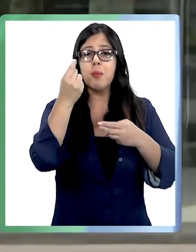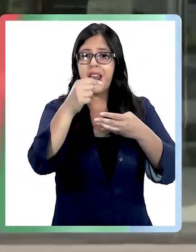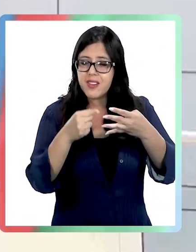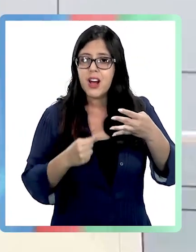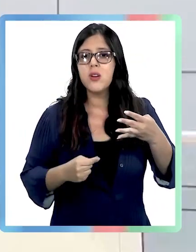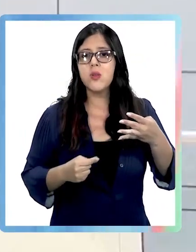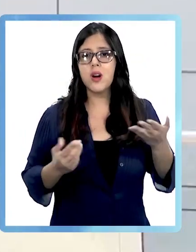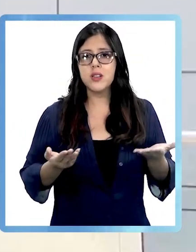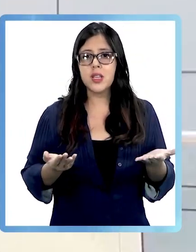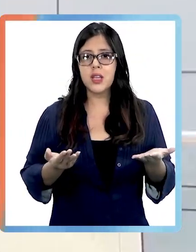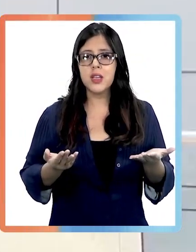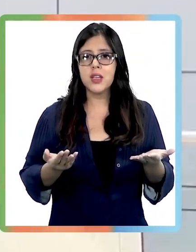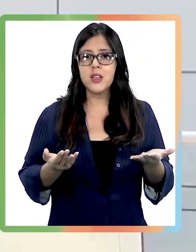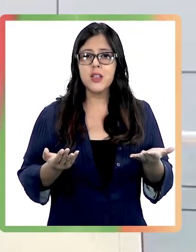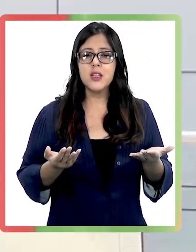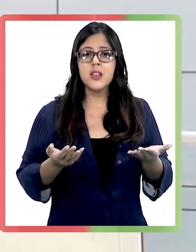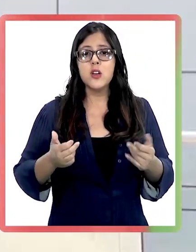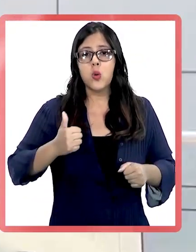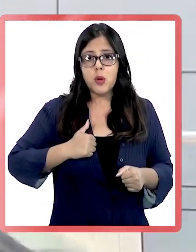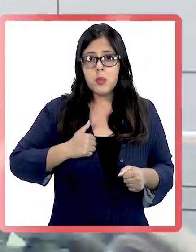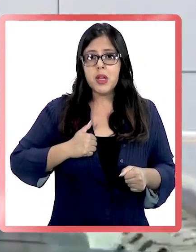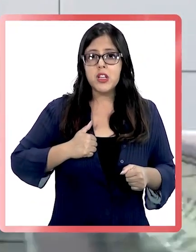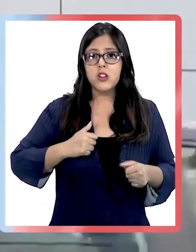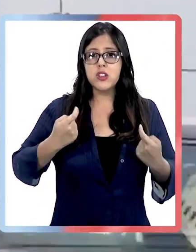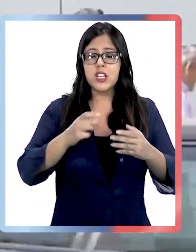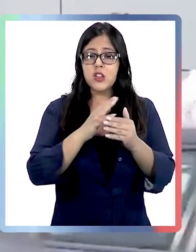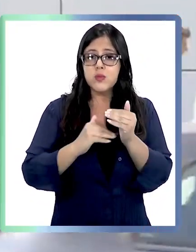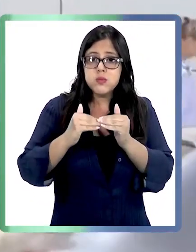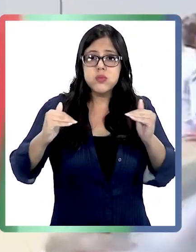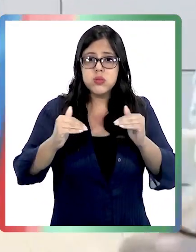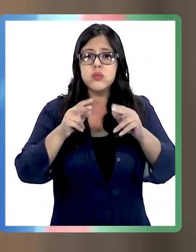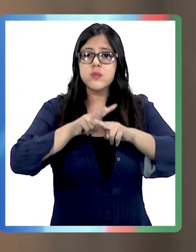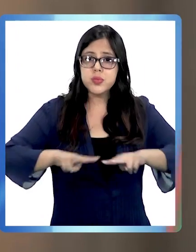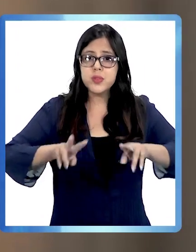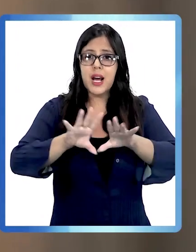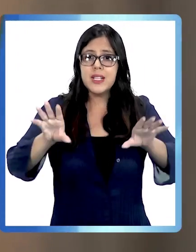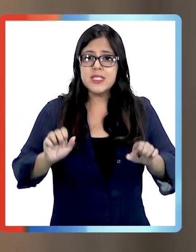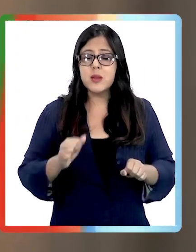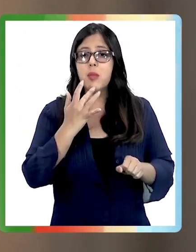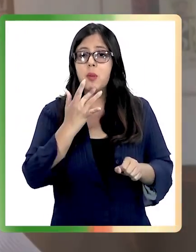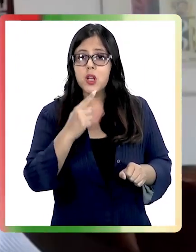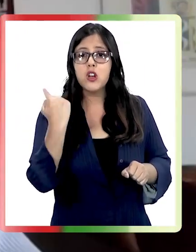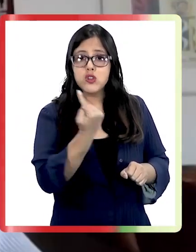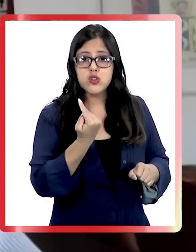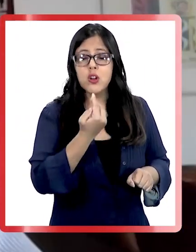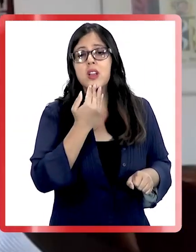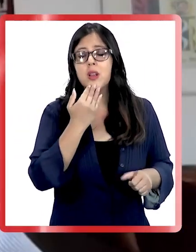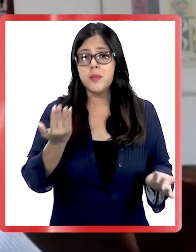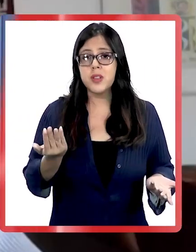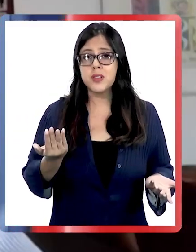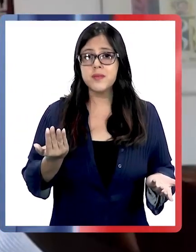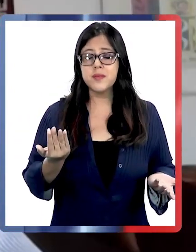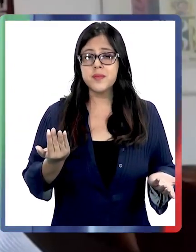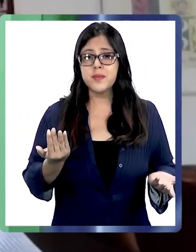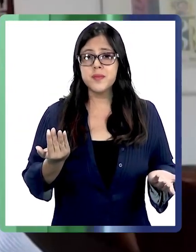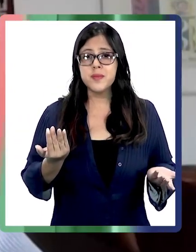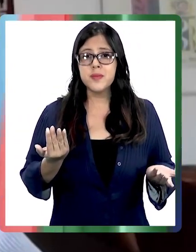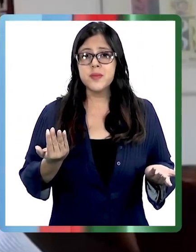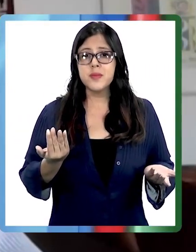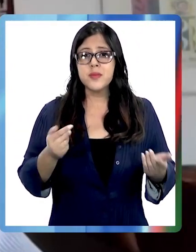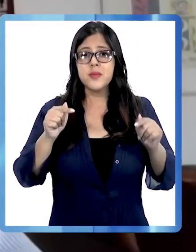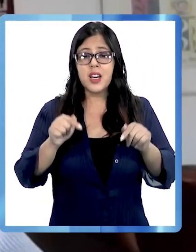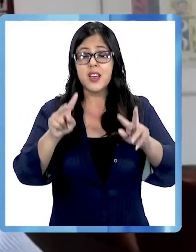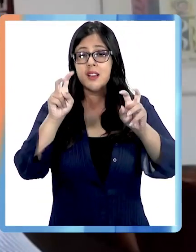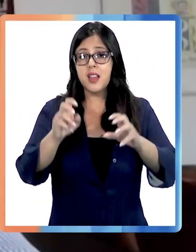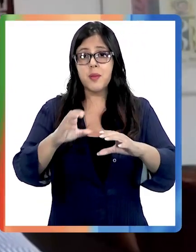evaluar cómo se va a dar cumplimiento, dando estabilidad y tranquilidad al sistema, porque nosotros también, de alguna forma, en la